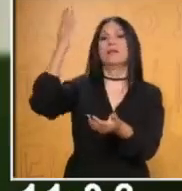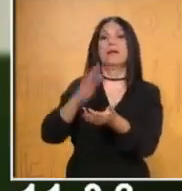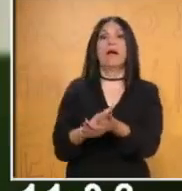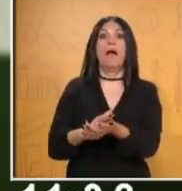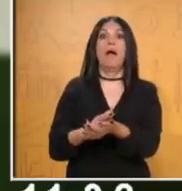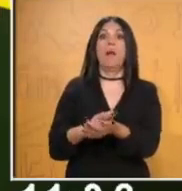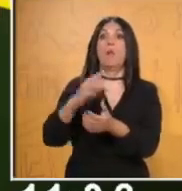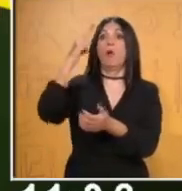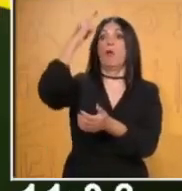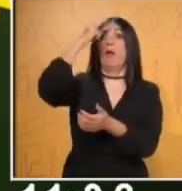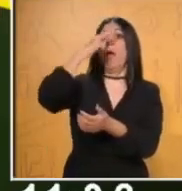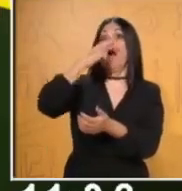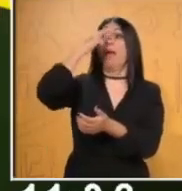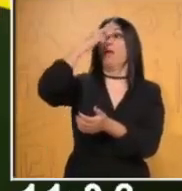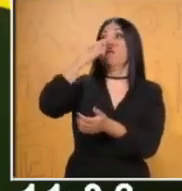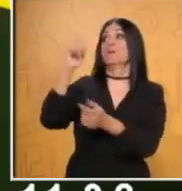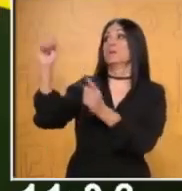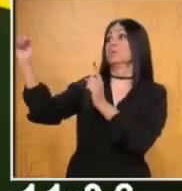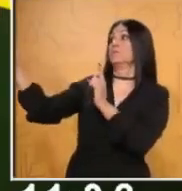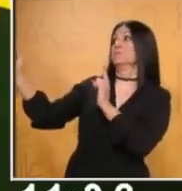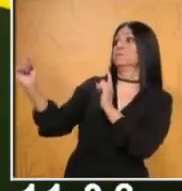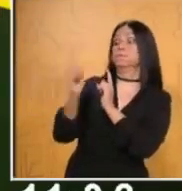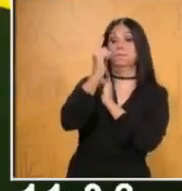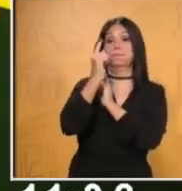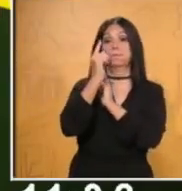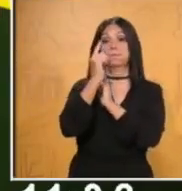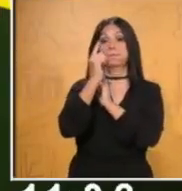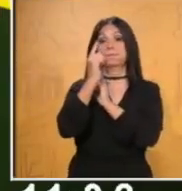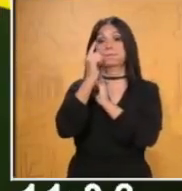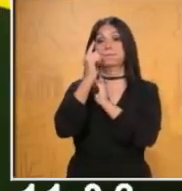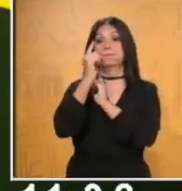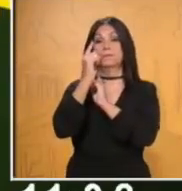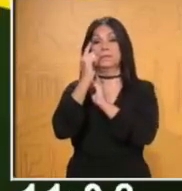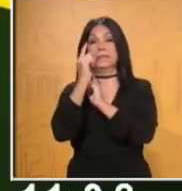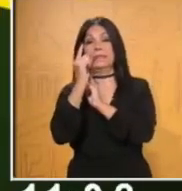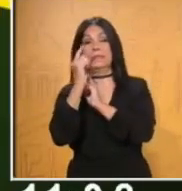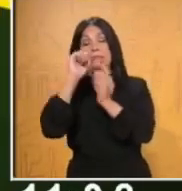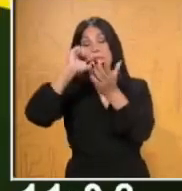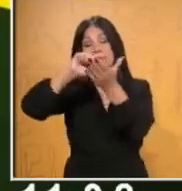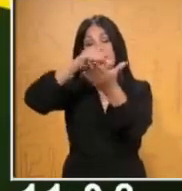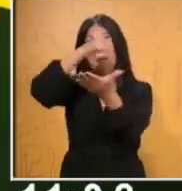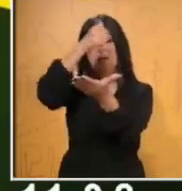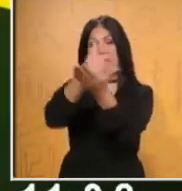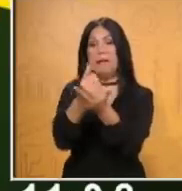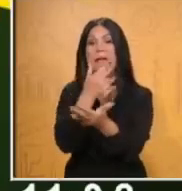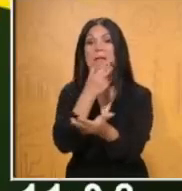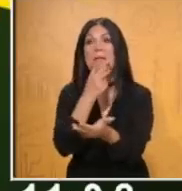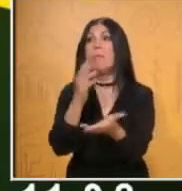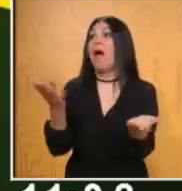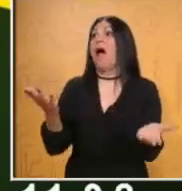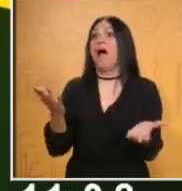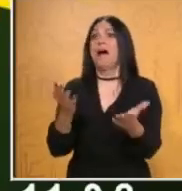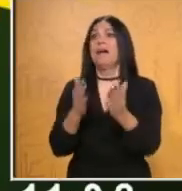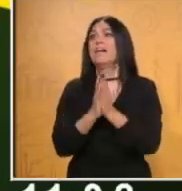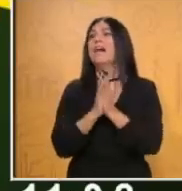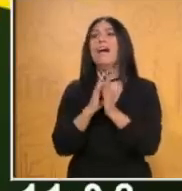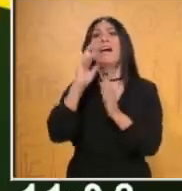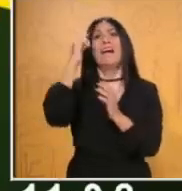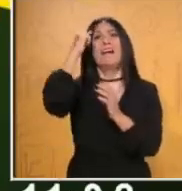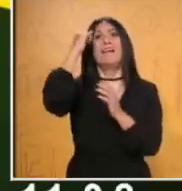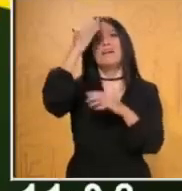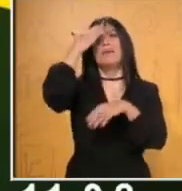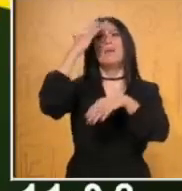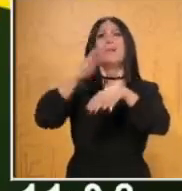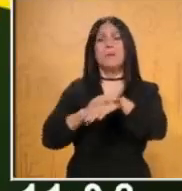saltarín reclamando su recompensa. Por favor, enano, por favor, ahora poseo riqueza, te